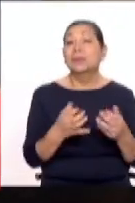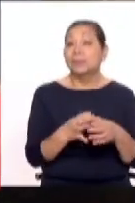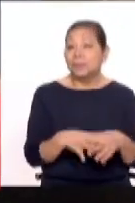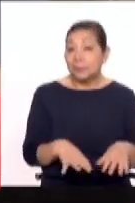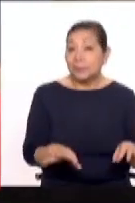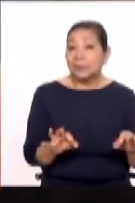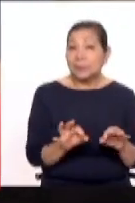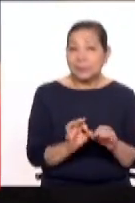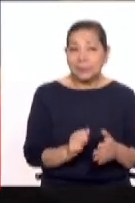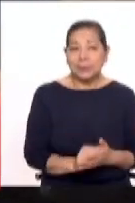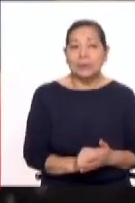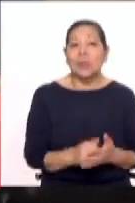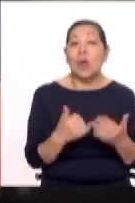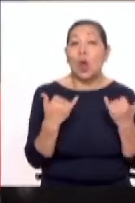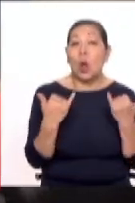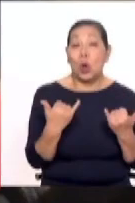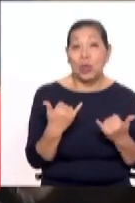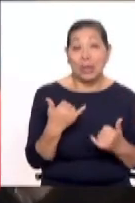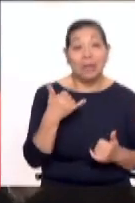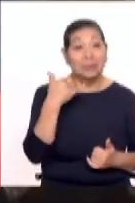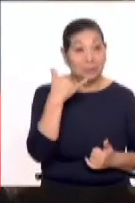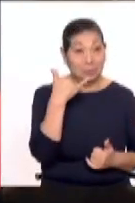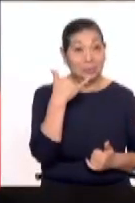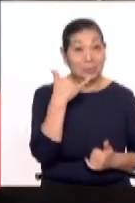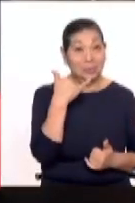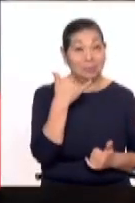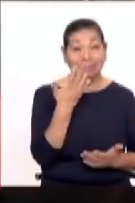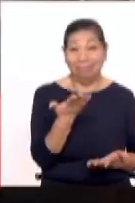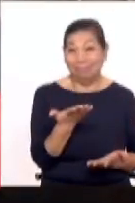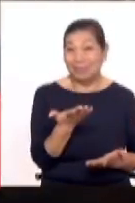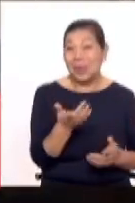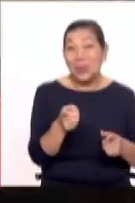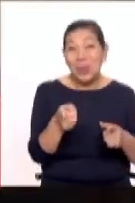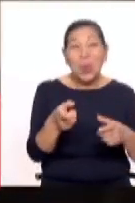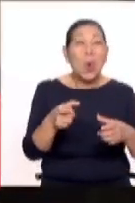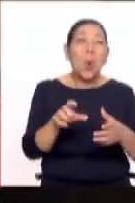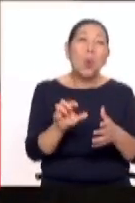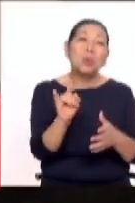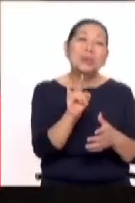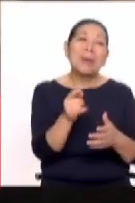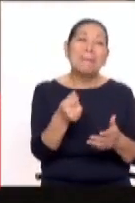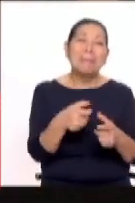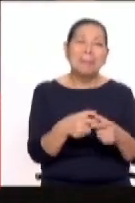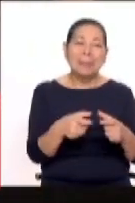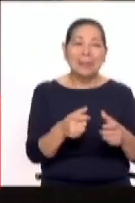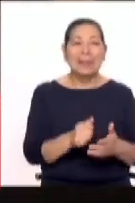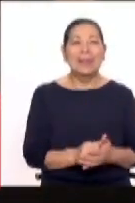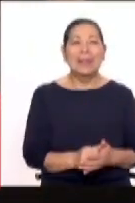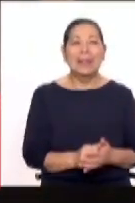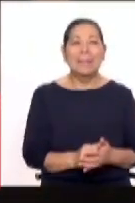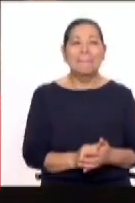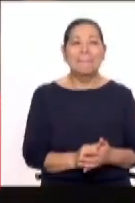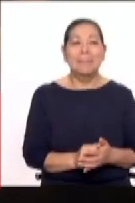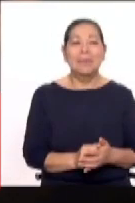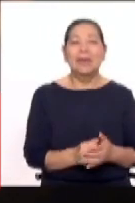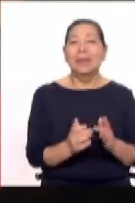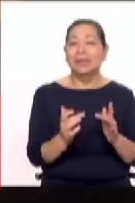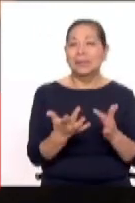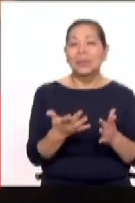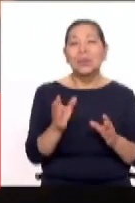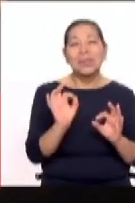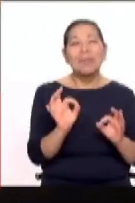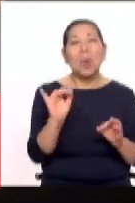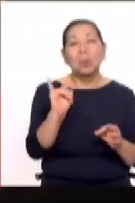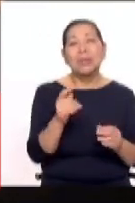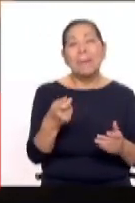muy importante porque ahora el celular es una billetera, pues, digital. Hacemos muchas operaciones bancarias con el equipo